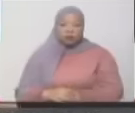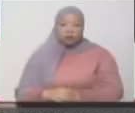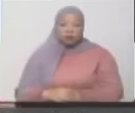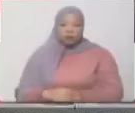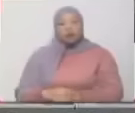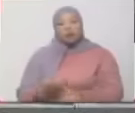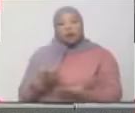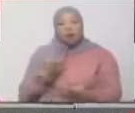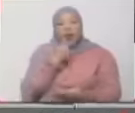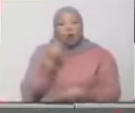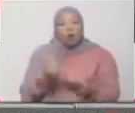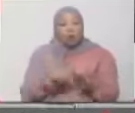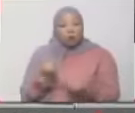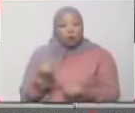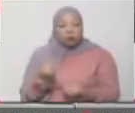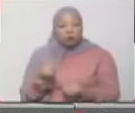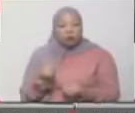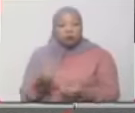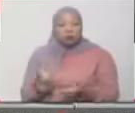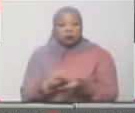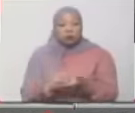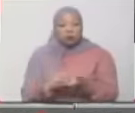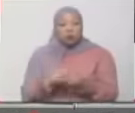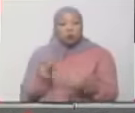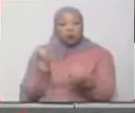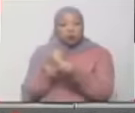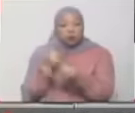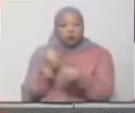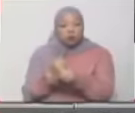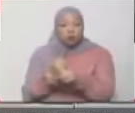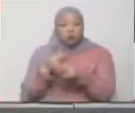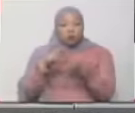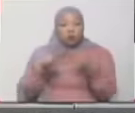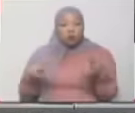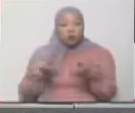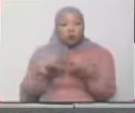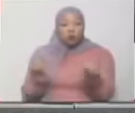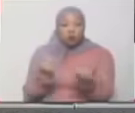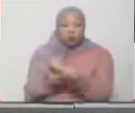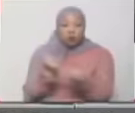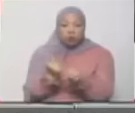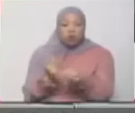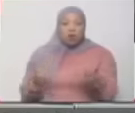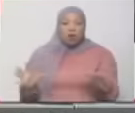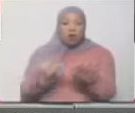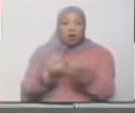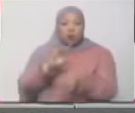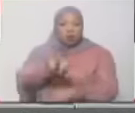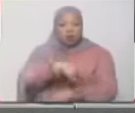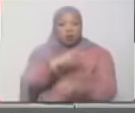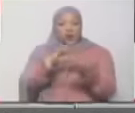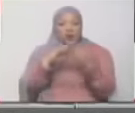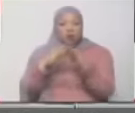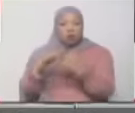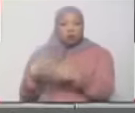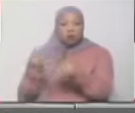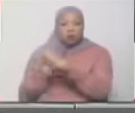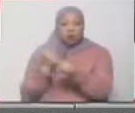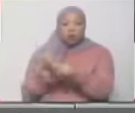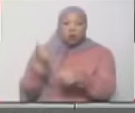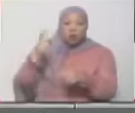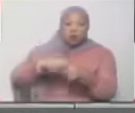Sería el relanzamiento con todos los hierros de la Universidad de las Comunas como